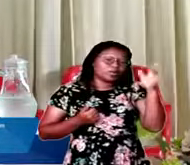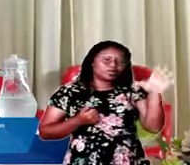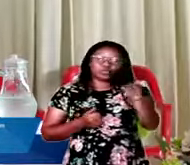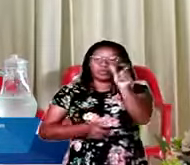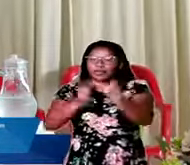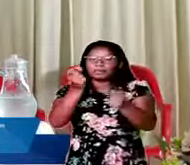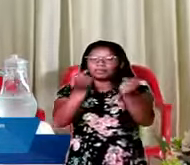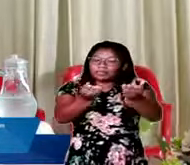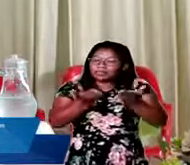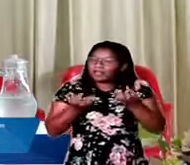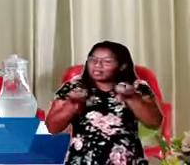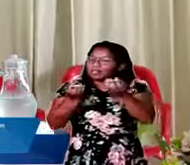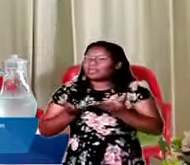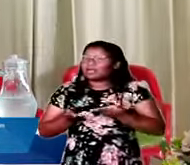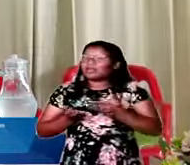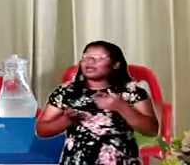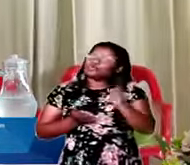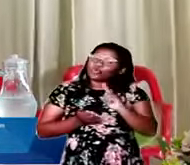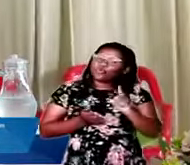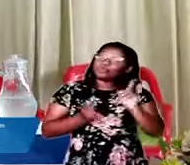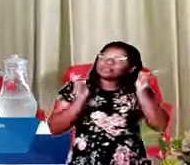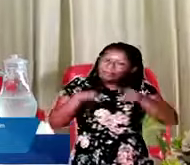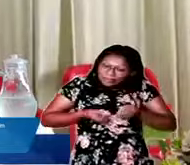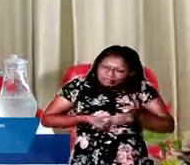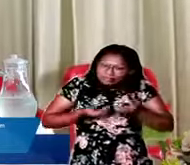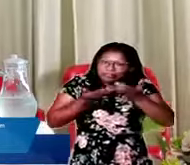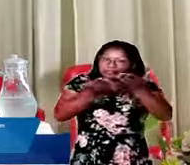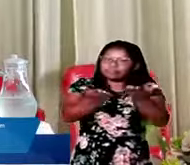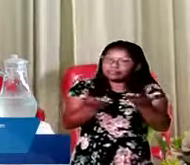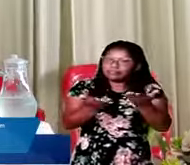ser feliz es tener para dar.